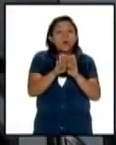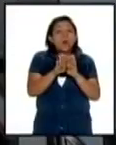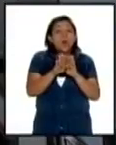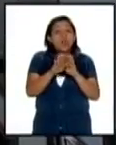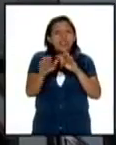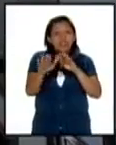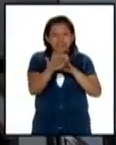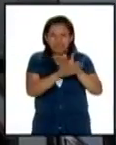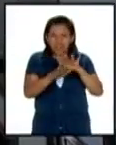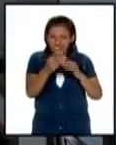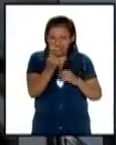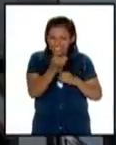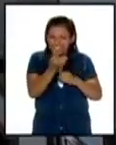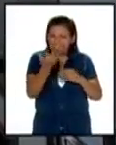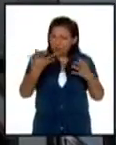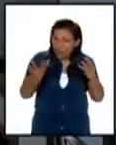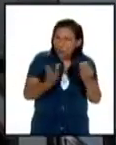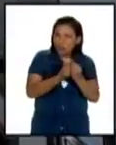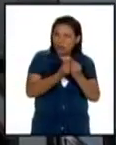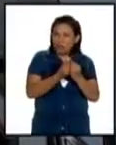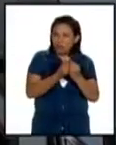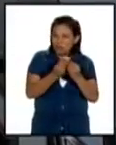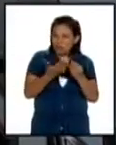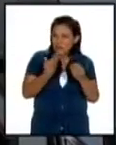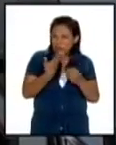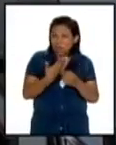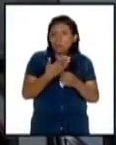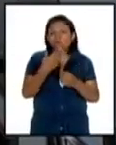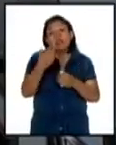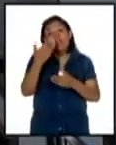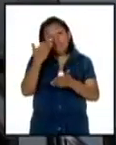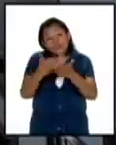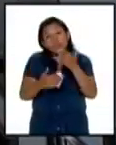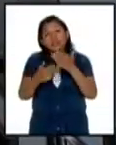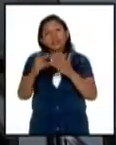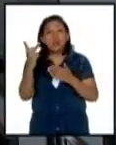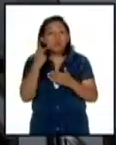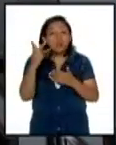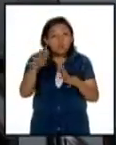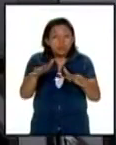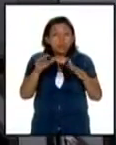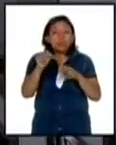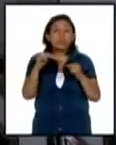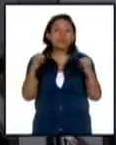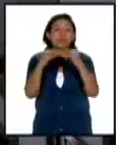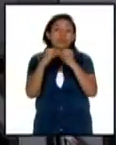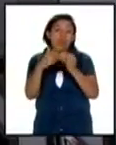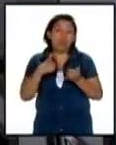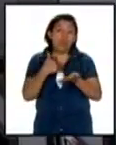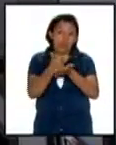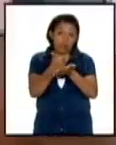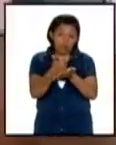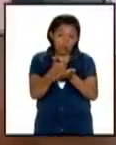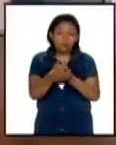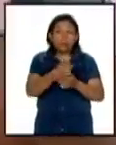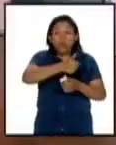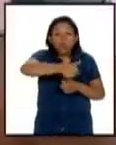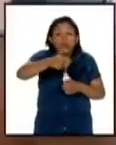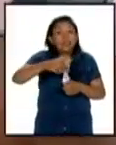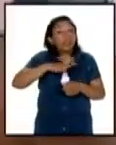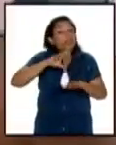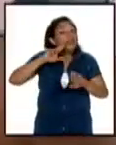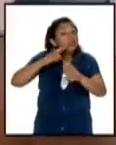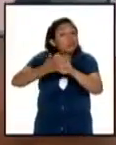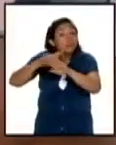que depende de toda una política pública y de las instituciones para que se consiga. Pero cada uno tenemos que hacer lo que nos corresponde